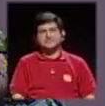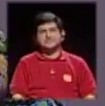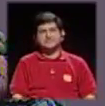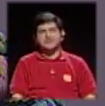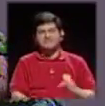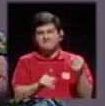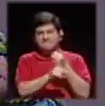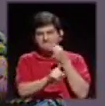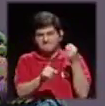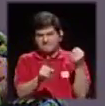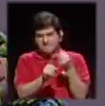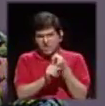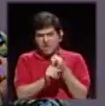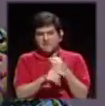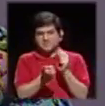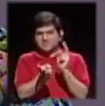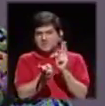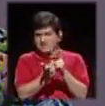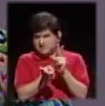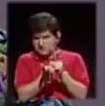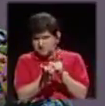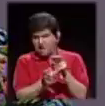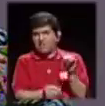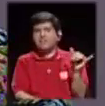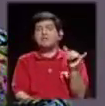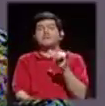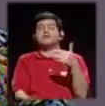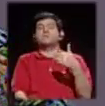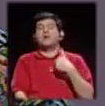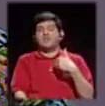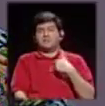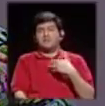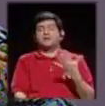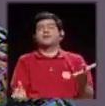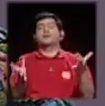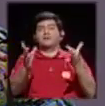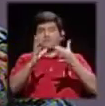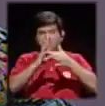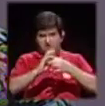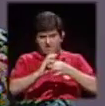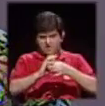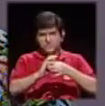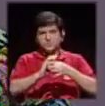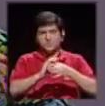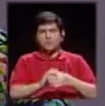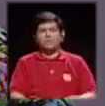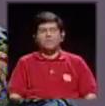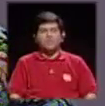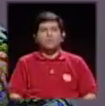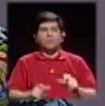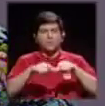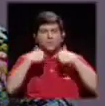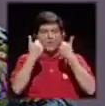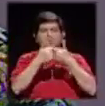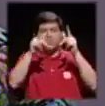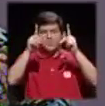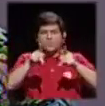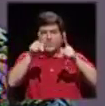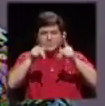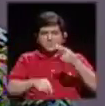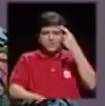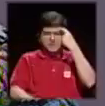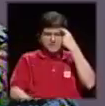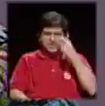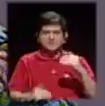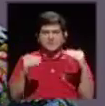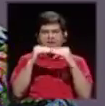la violencia sexual también tiene mucho que ver con el imaginario cultural,